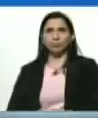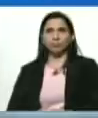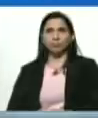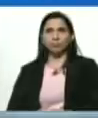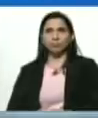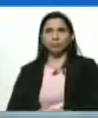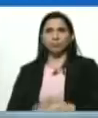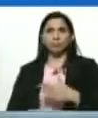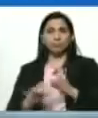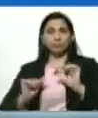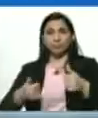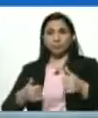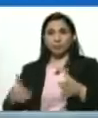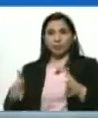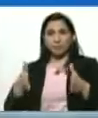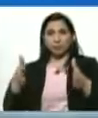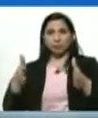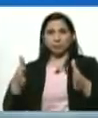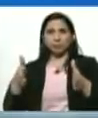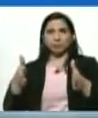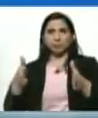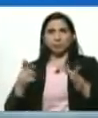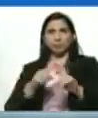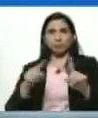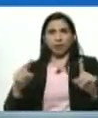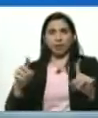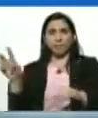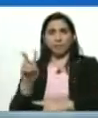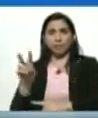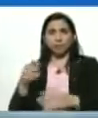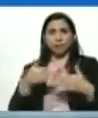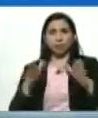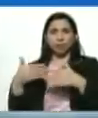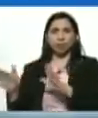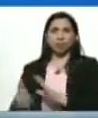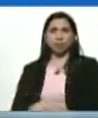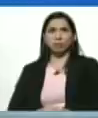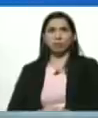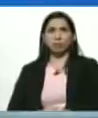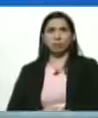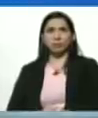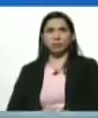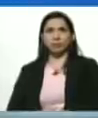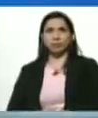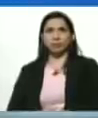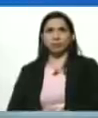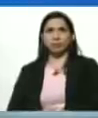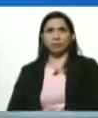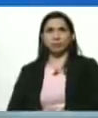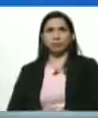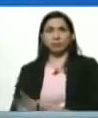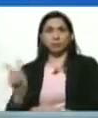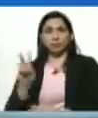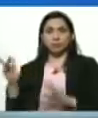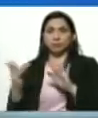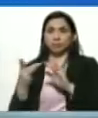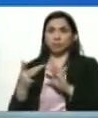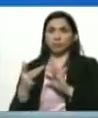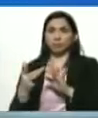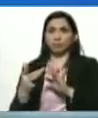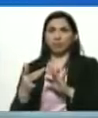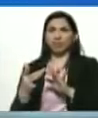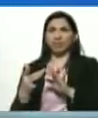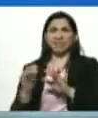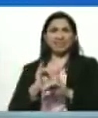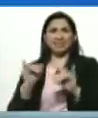estamos iniciando el camino para que venezuela garantice vencer las dificultades de la agresión